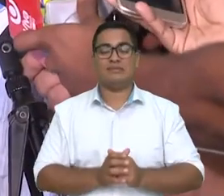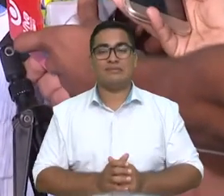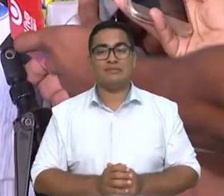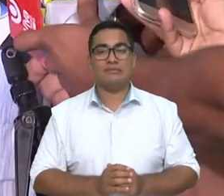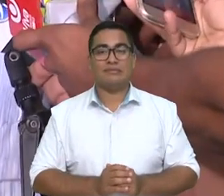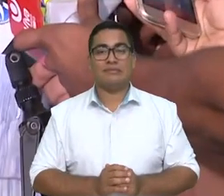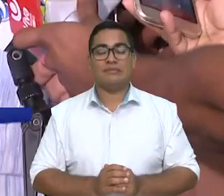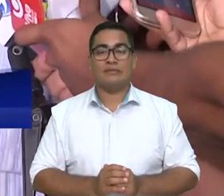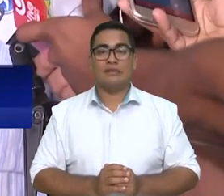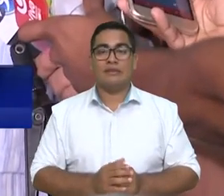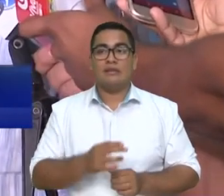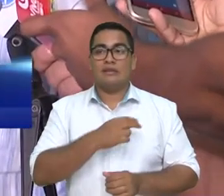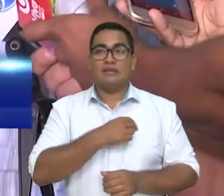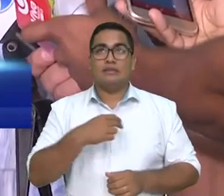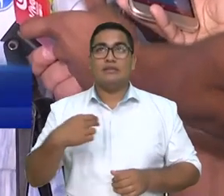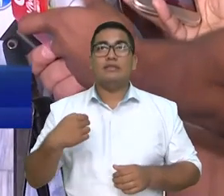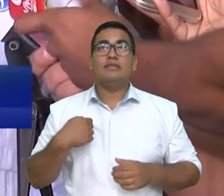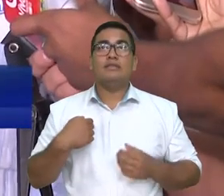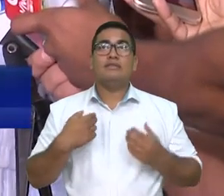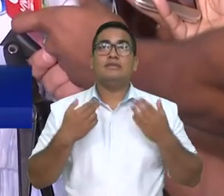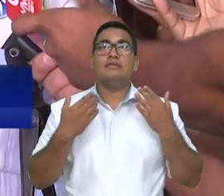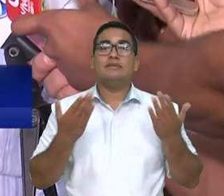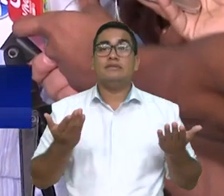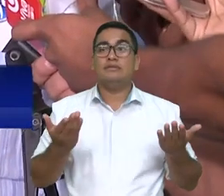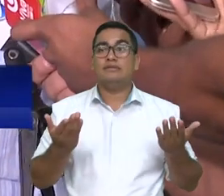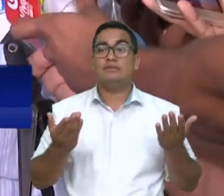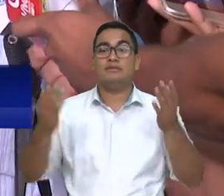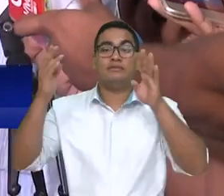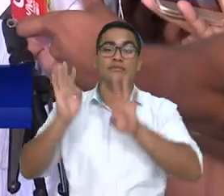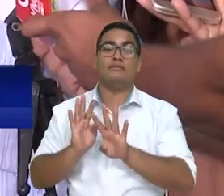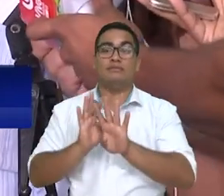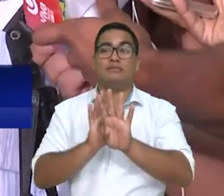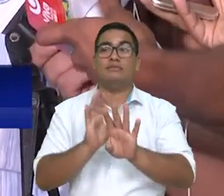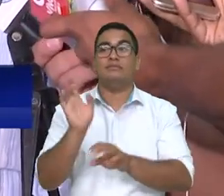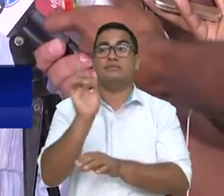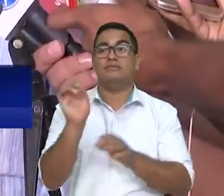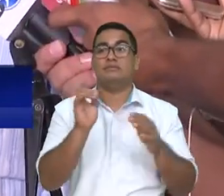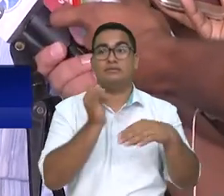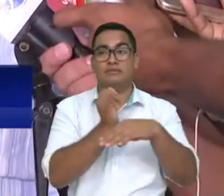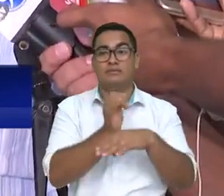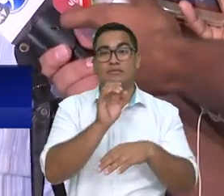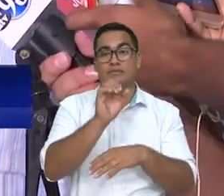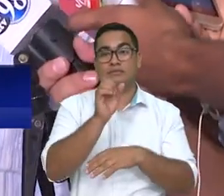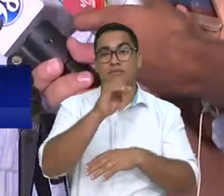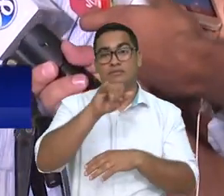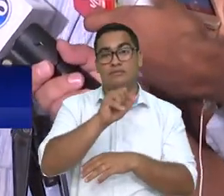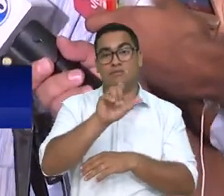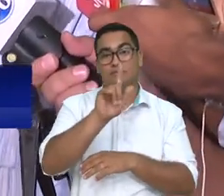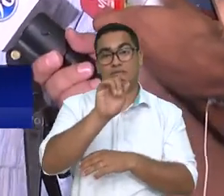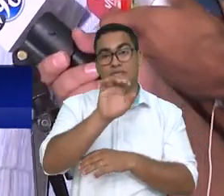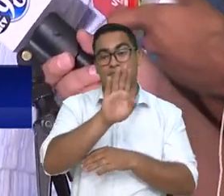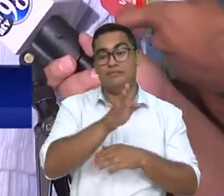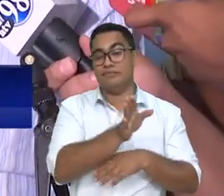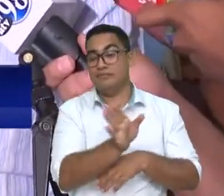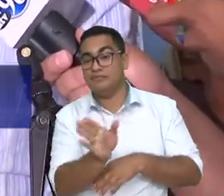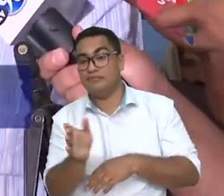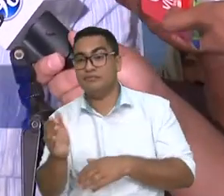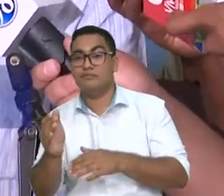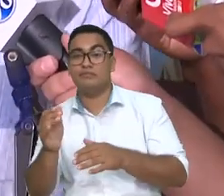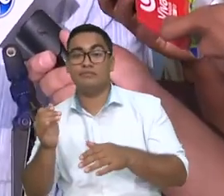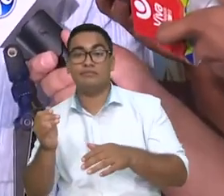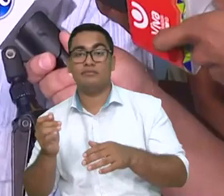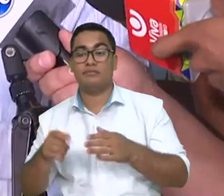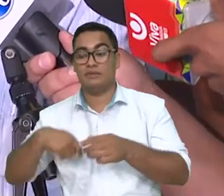Y vamos a desarrollar un desfile que va a iniciar en la Plaza de Jalteba hasta el convento San Francisco, bajando por la calle Real